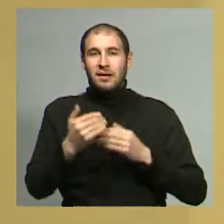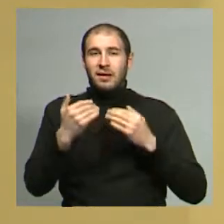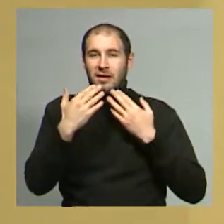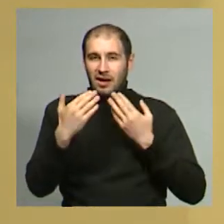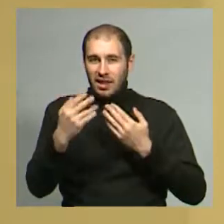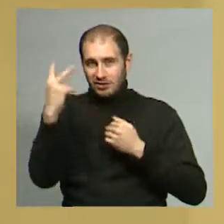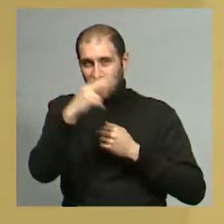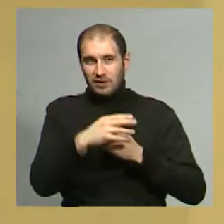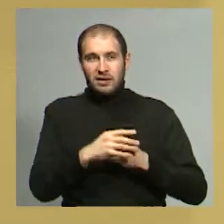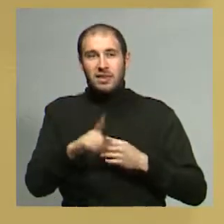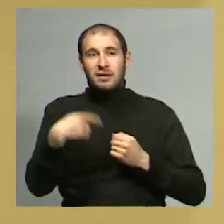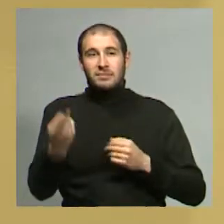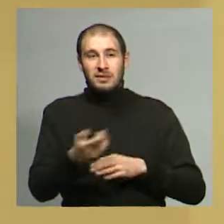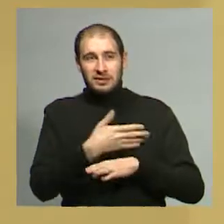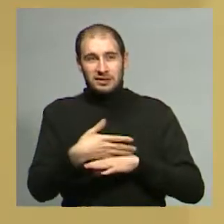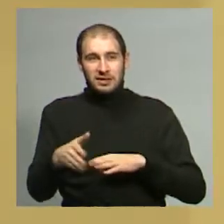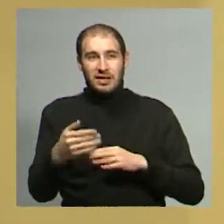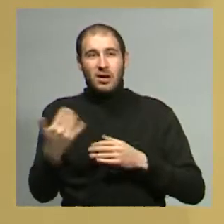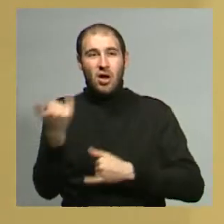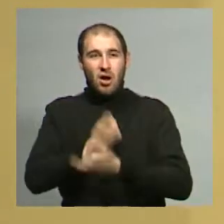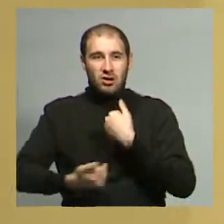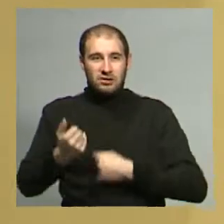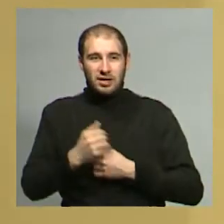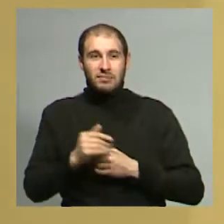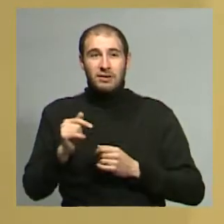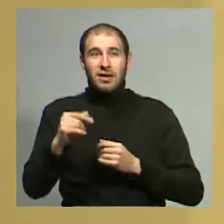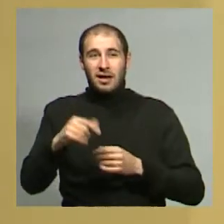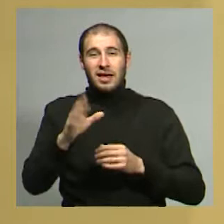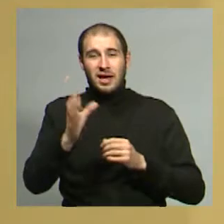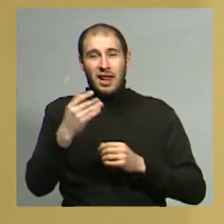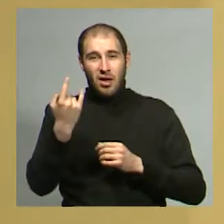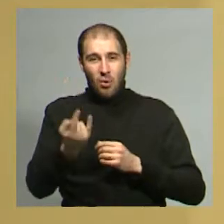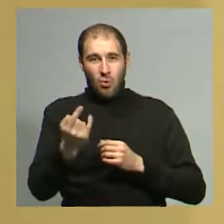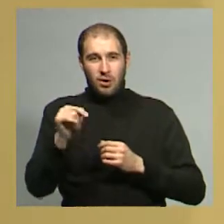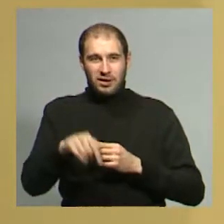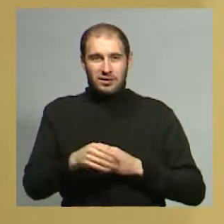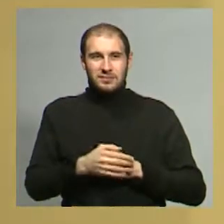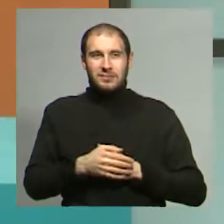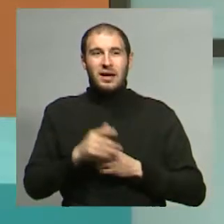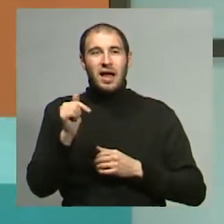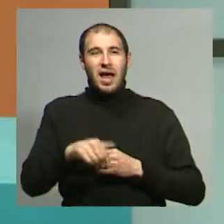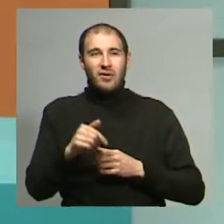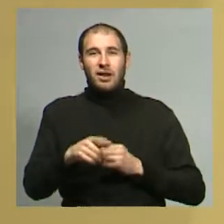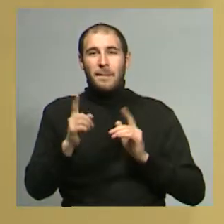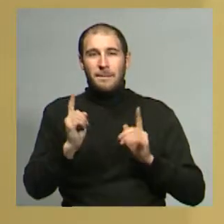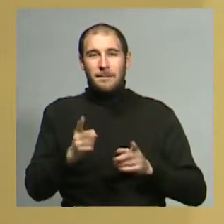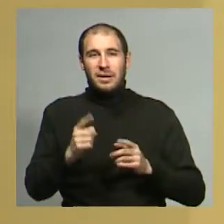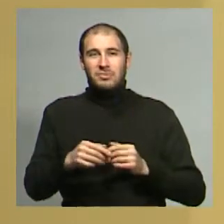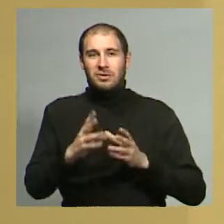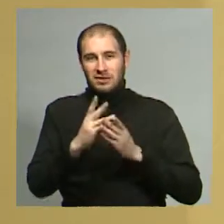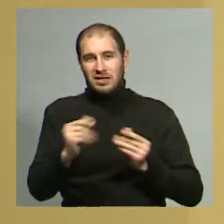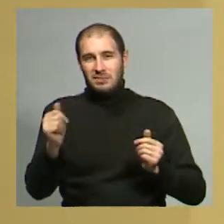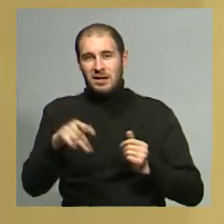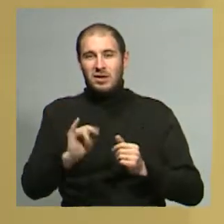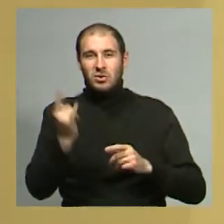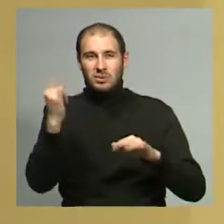muchas gracias, Sofi. Enseguida nomás nos contás qué te quedas viendo en la pantalla chica en Señalú. Dale. Ahora, como siempre, vamos a cerrar esta edición